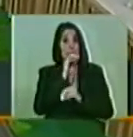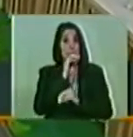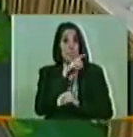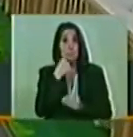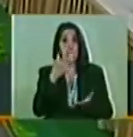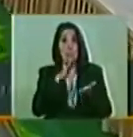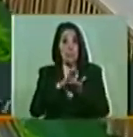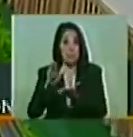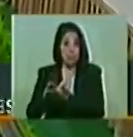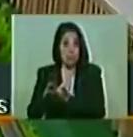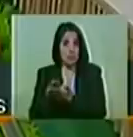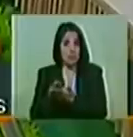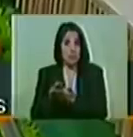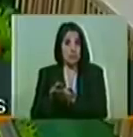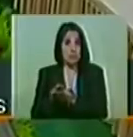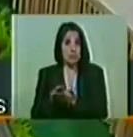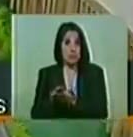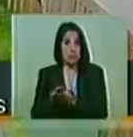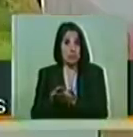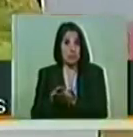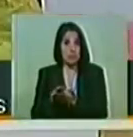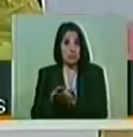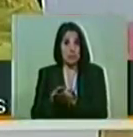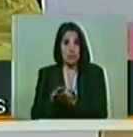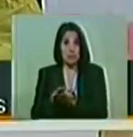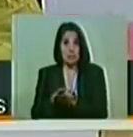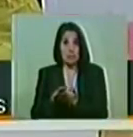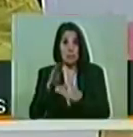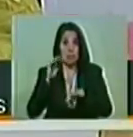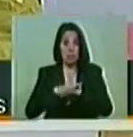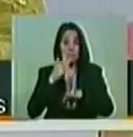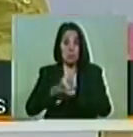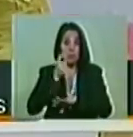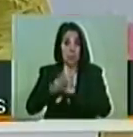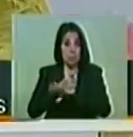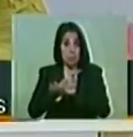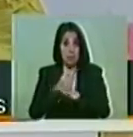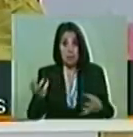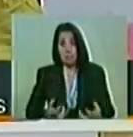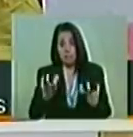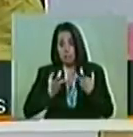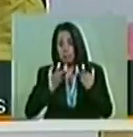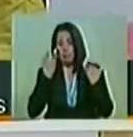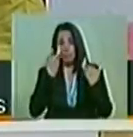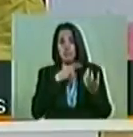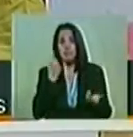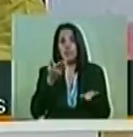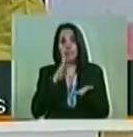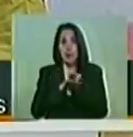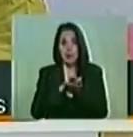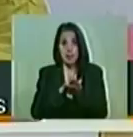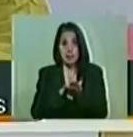como efecto del fuego, fueron asesinadas como tal.